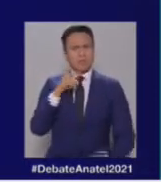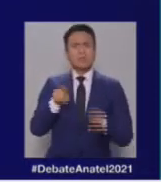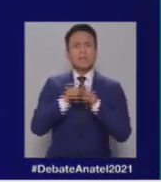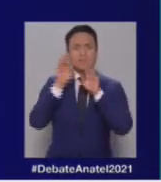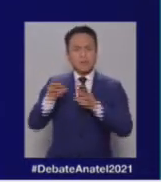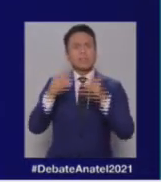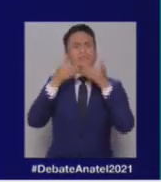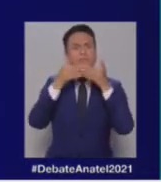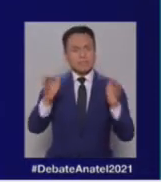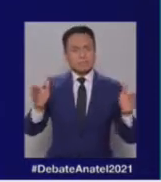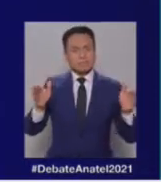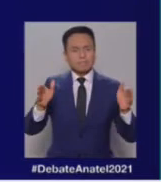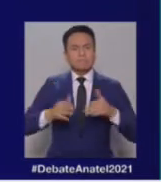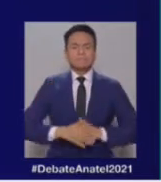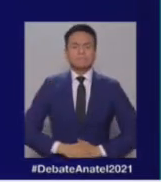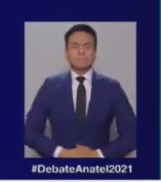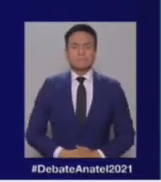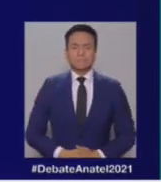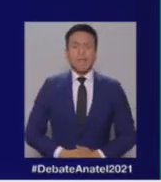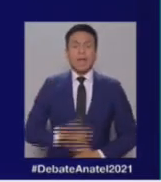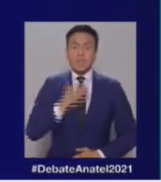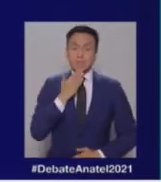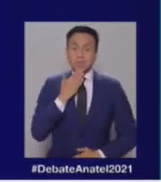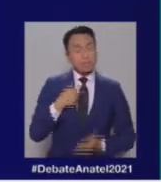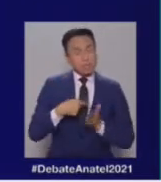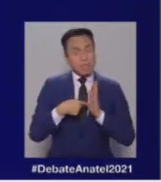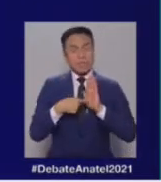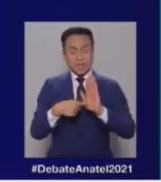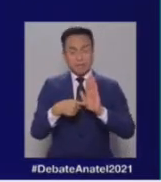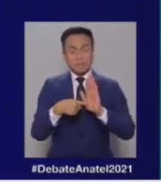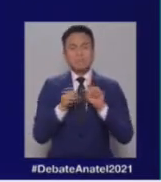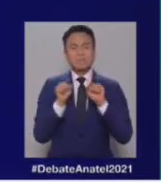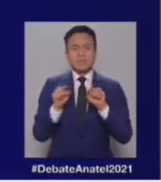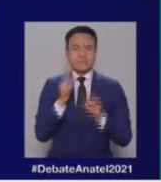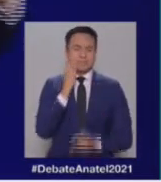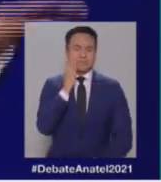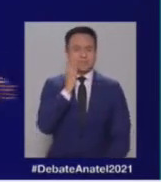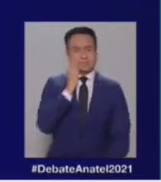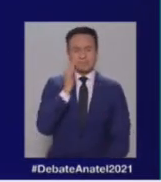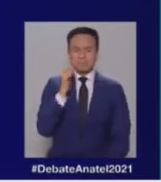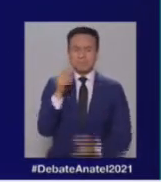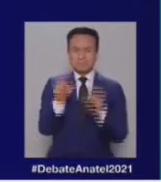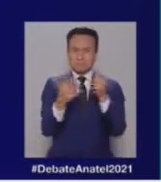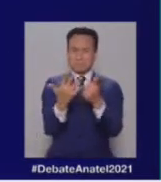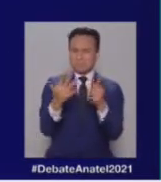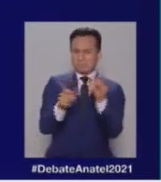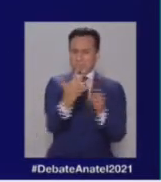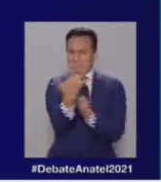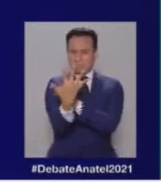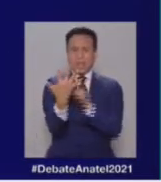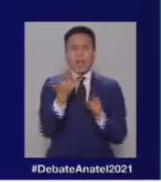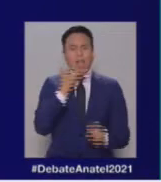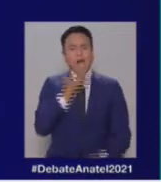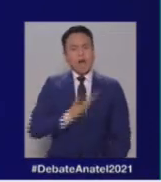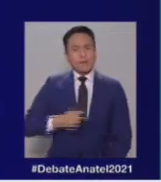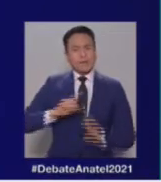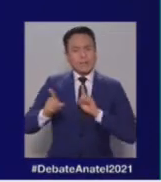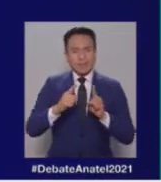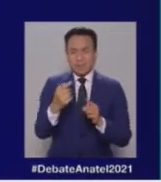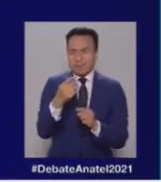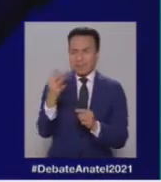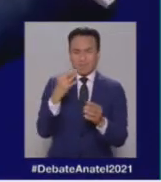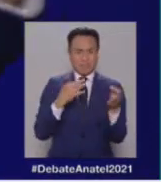Así dijo que frente a los hechos en Plaza Baquedano sostuvo que se permitirán las manifestaciones que sean acordadas con la autoridad